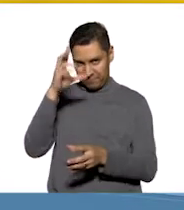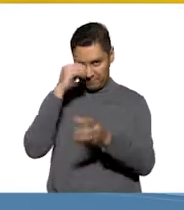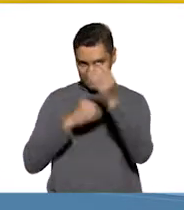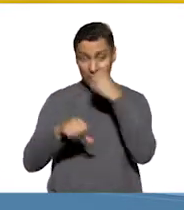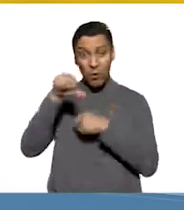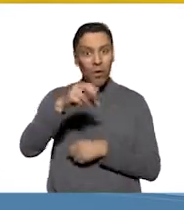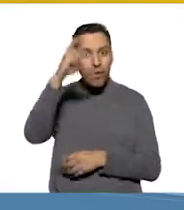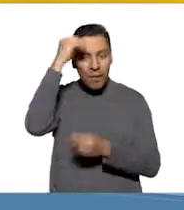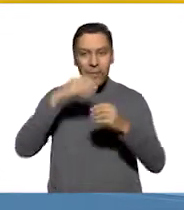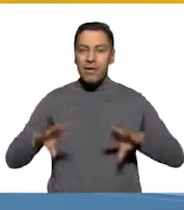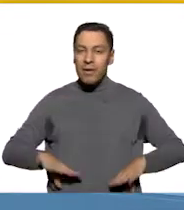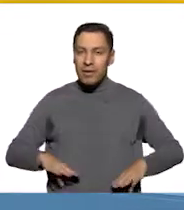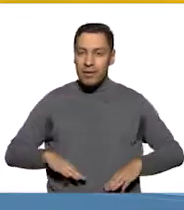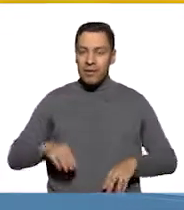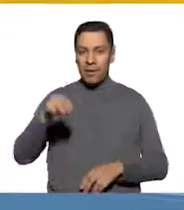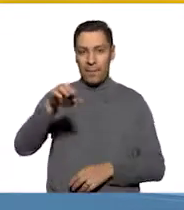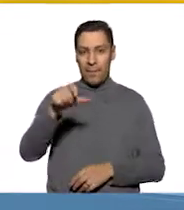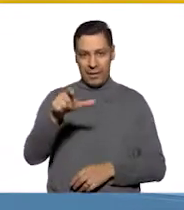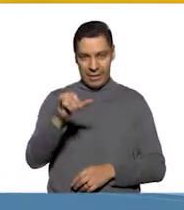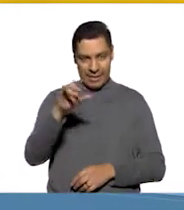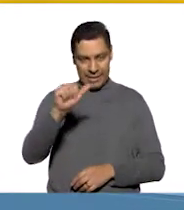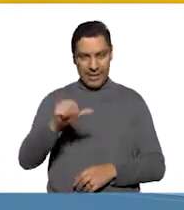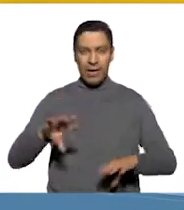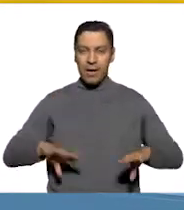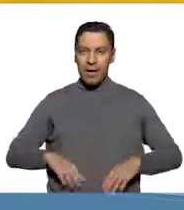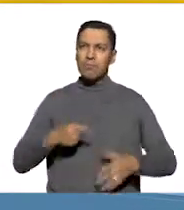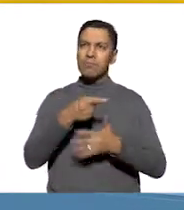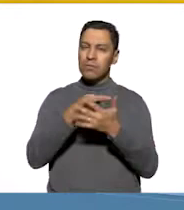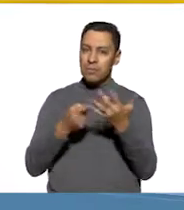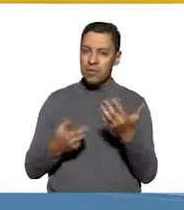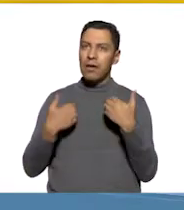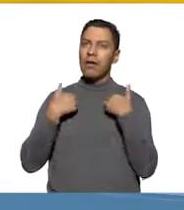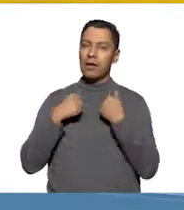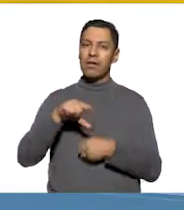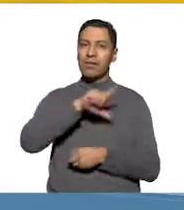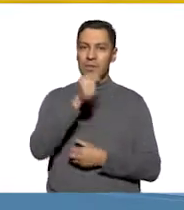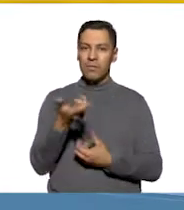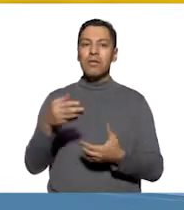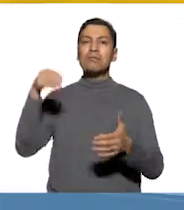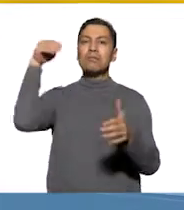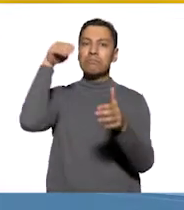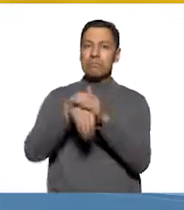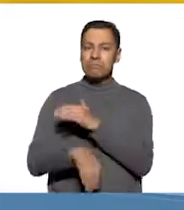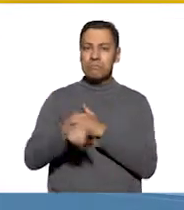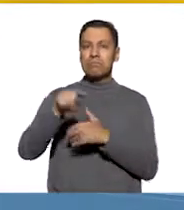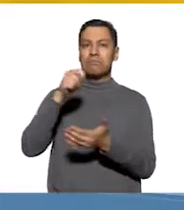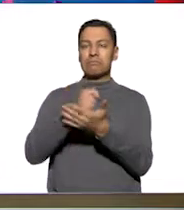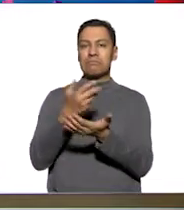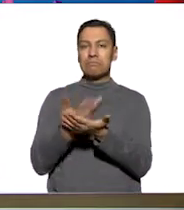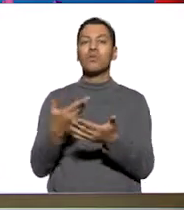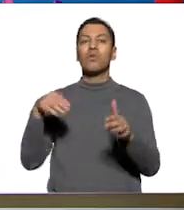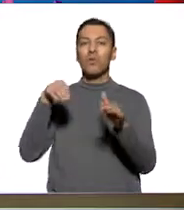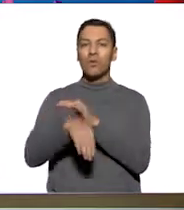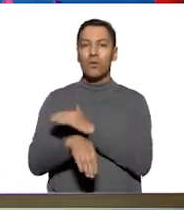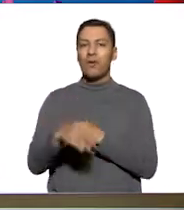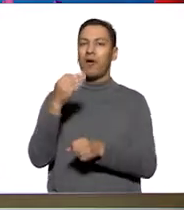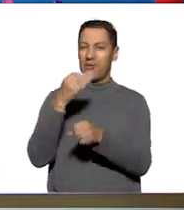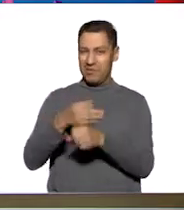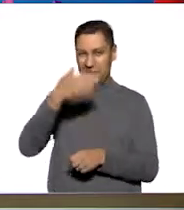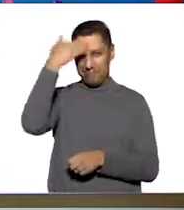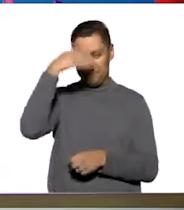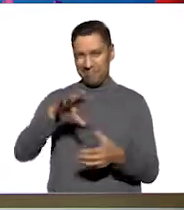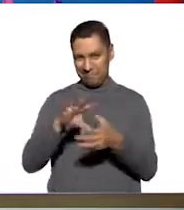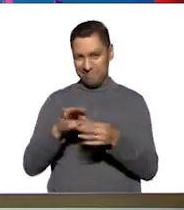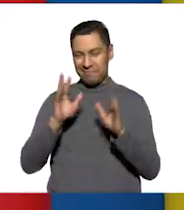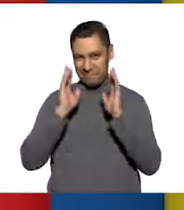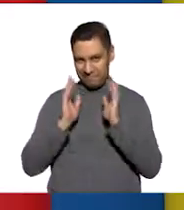algunas características de la cultura mexica y posteriormente pudimos conocer algunas de las causas de la caída de su imperio. Así es, pero antes